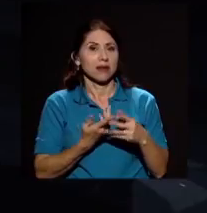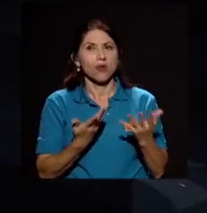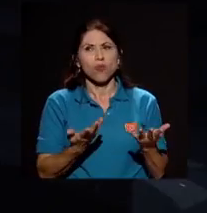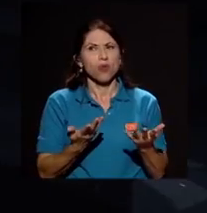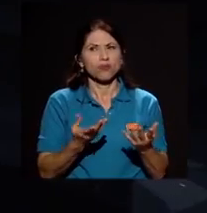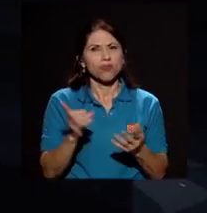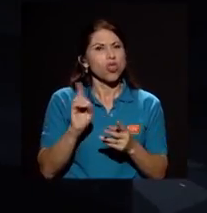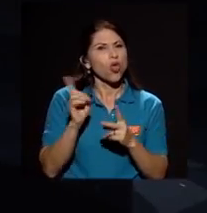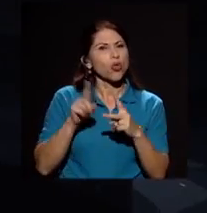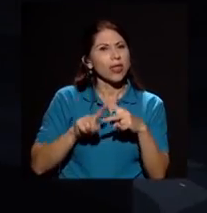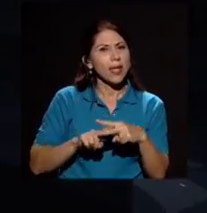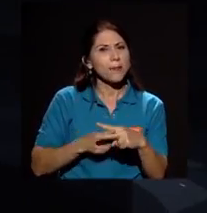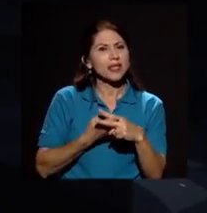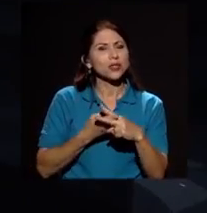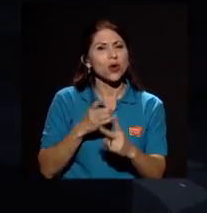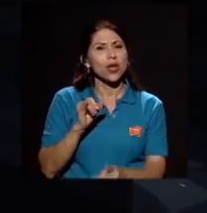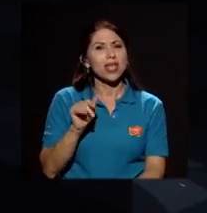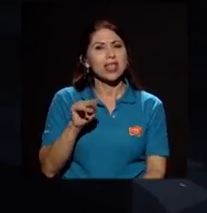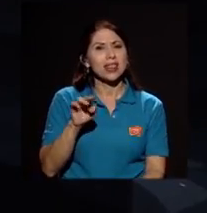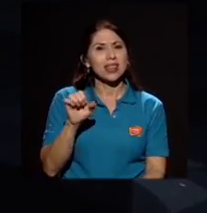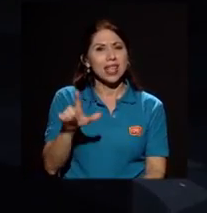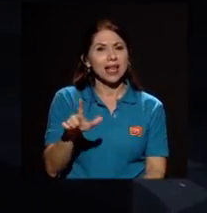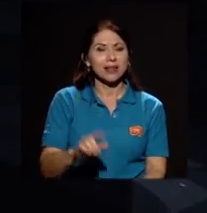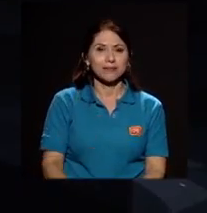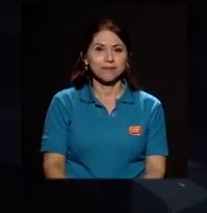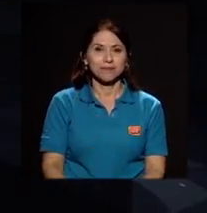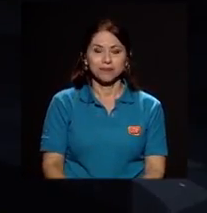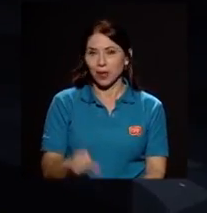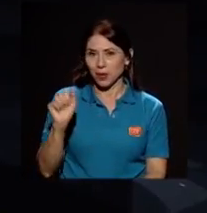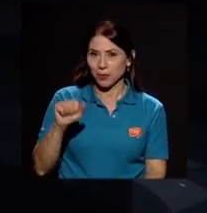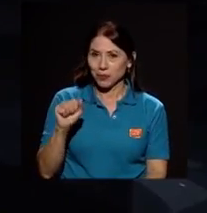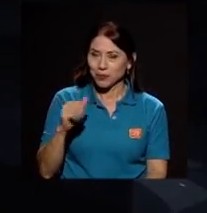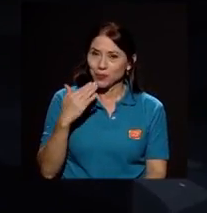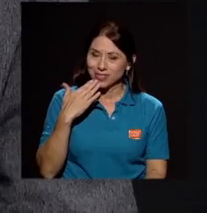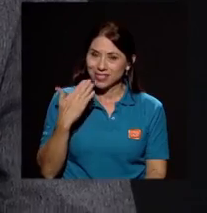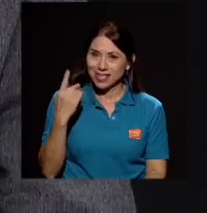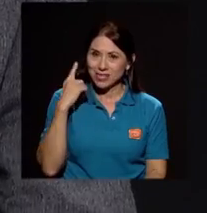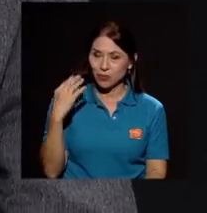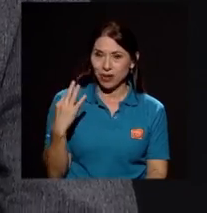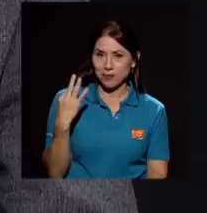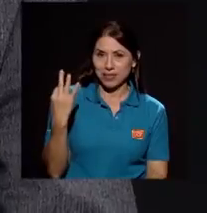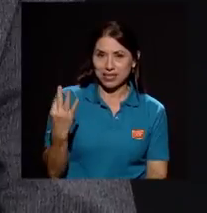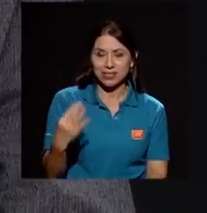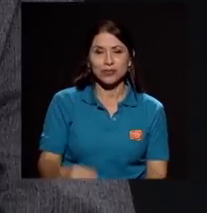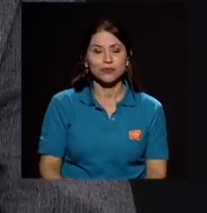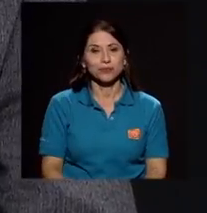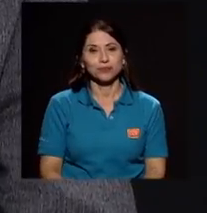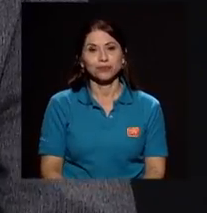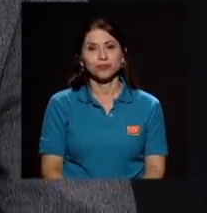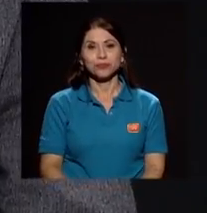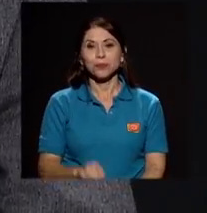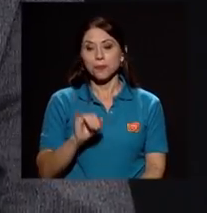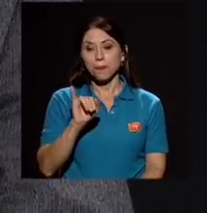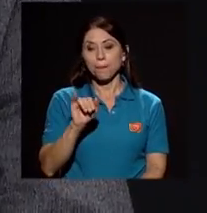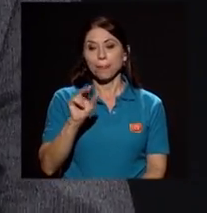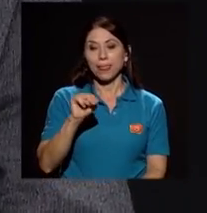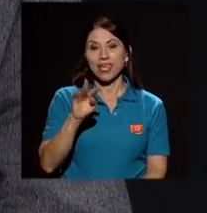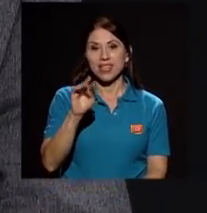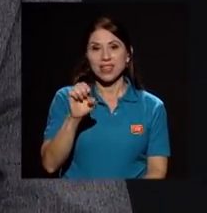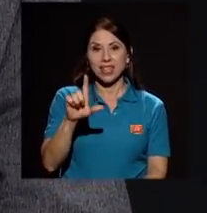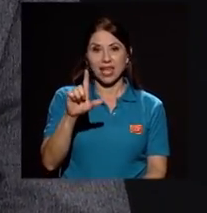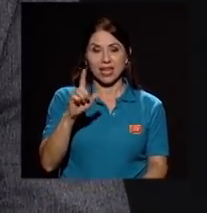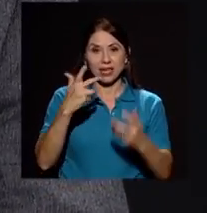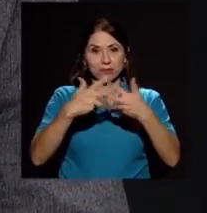interior bueno muchas gracias from afar por la invitación bueno intel es una multinacional